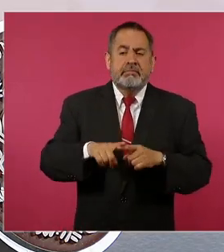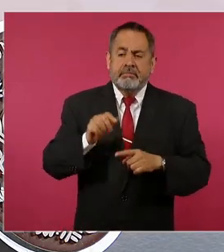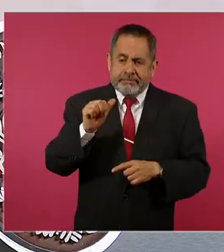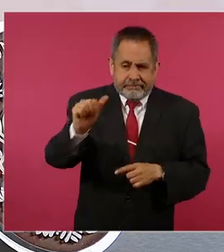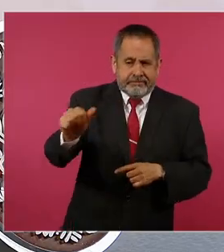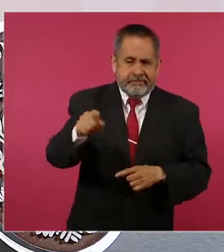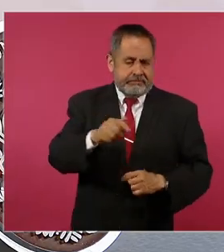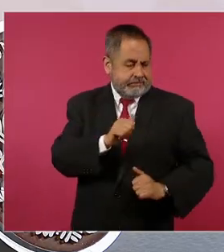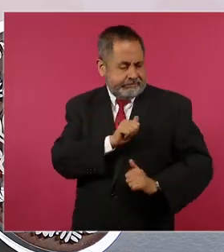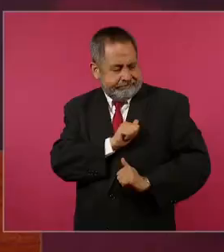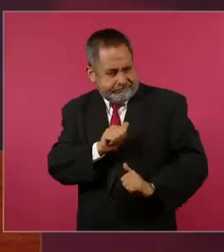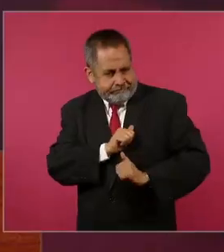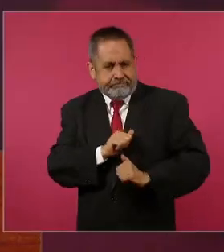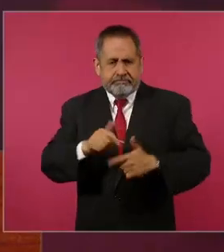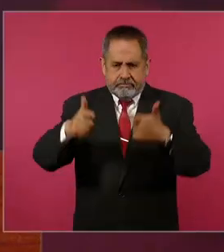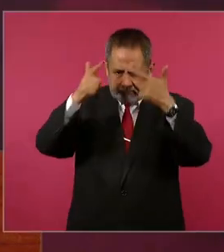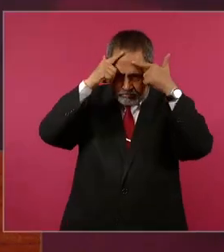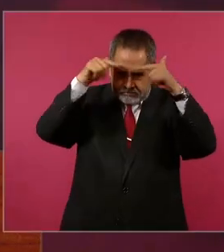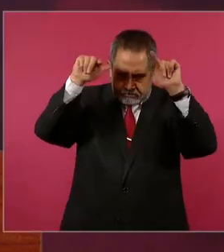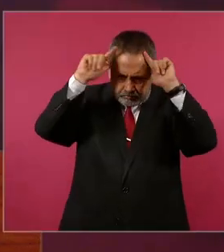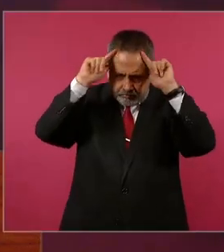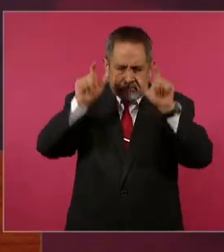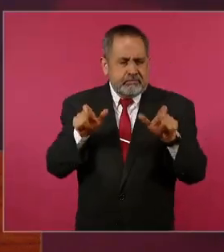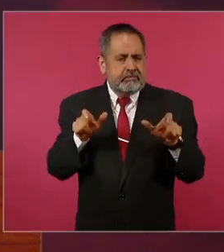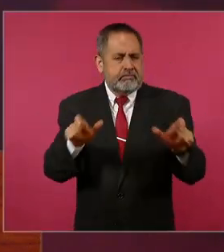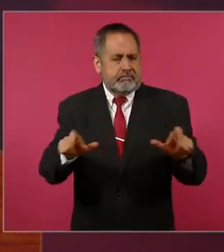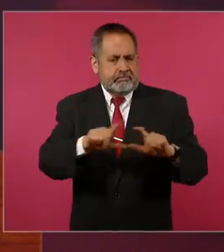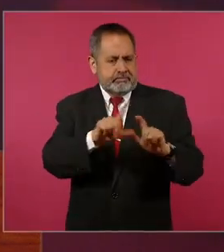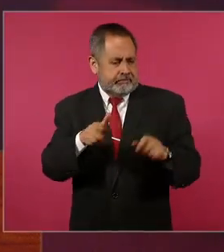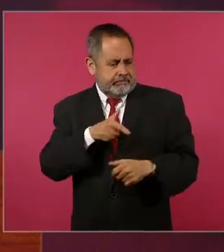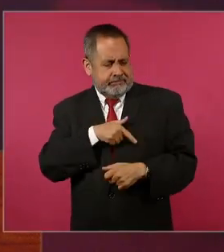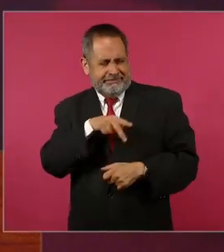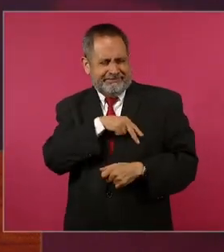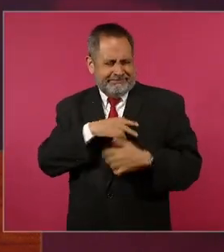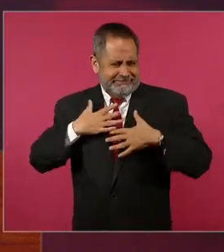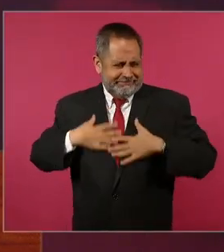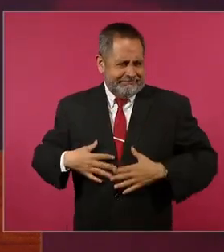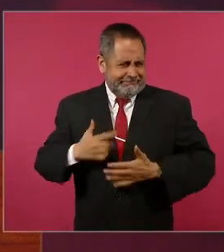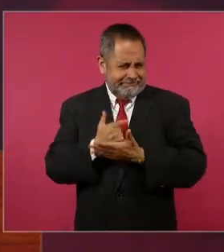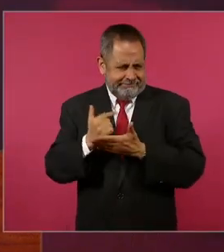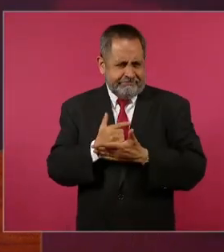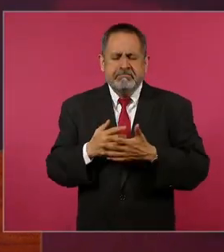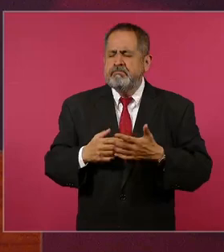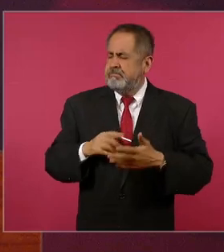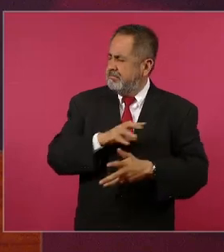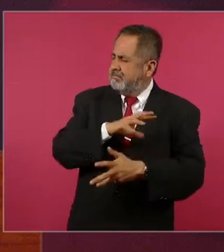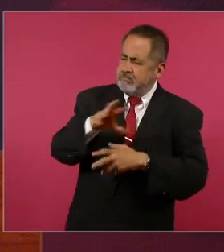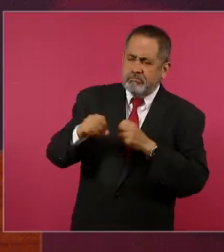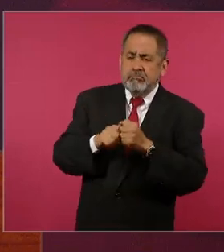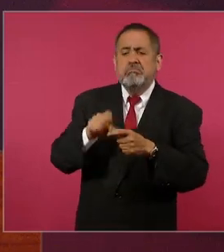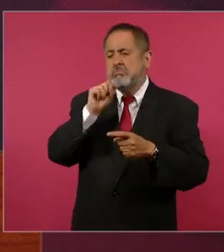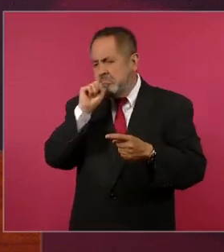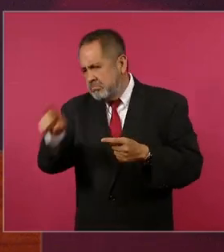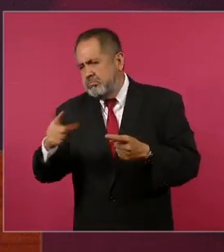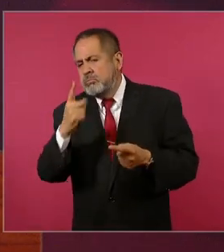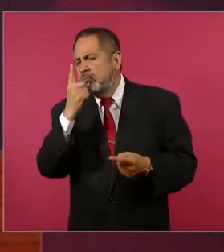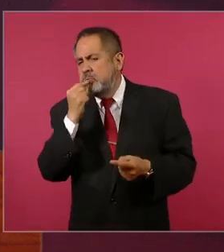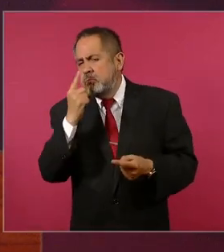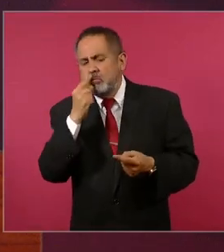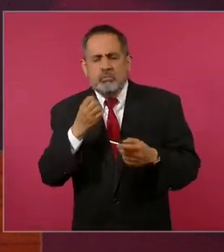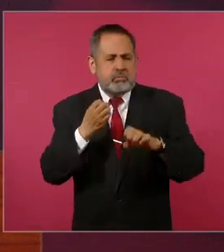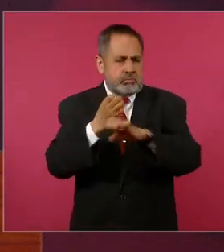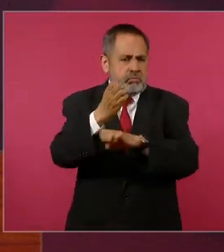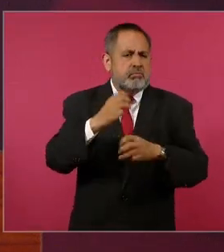a los marinos, a los guardias nacionales y también a los policías